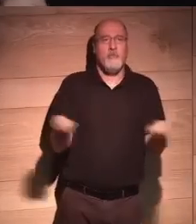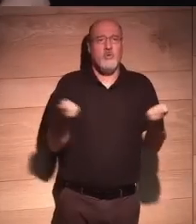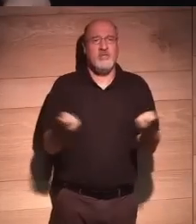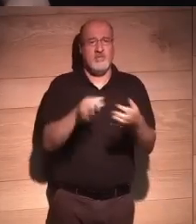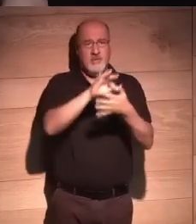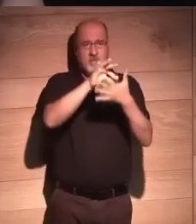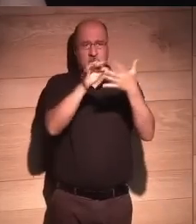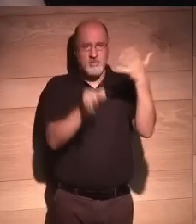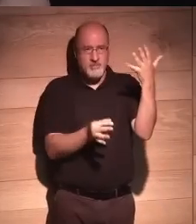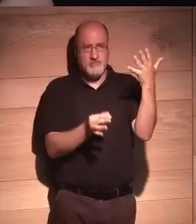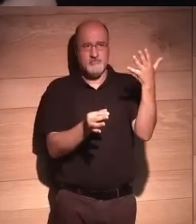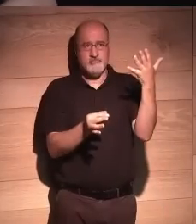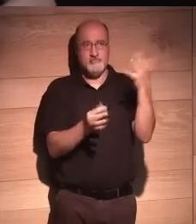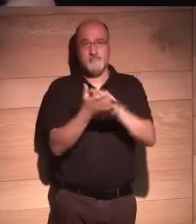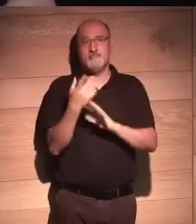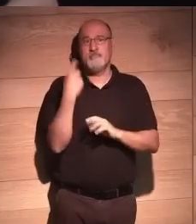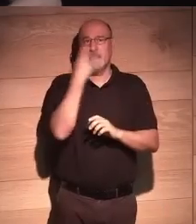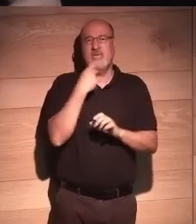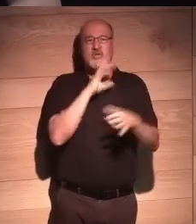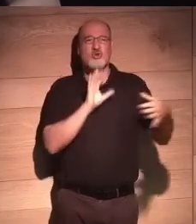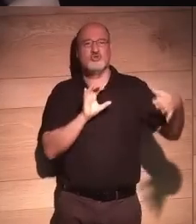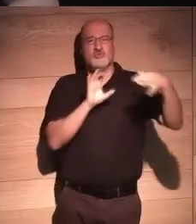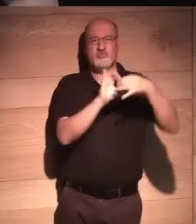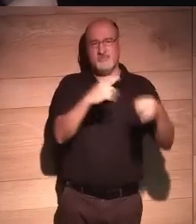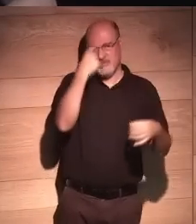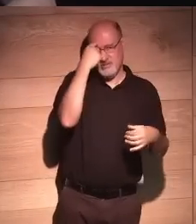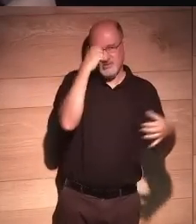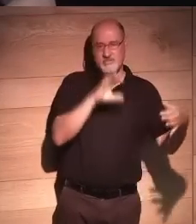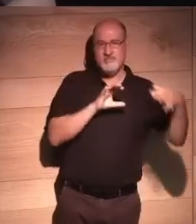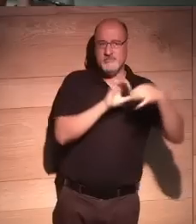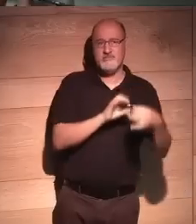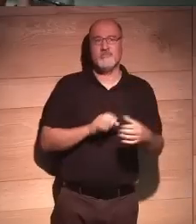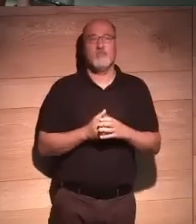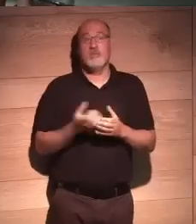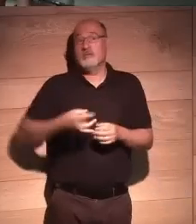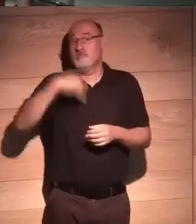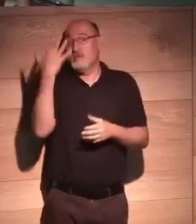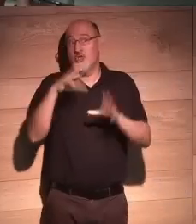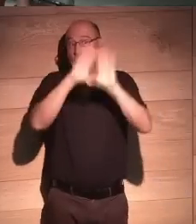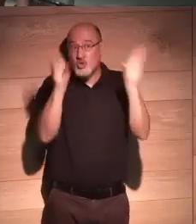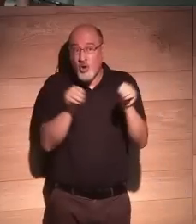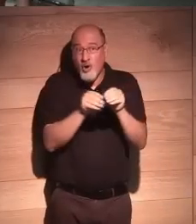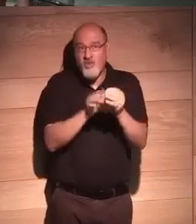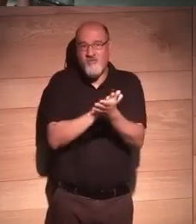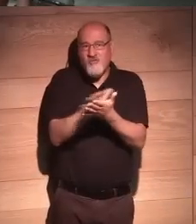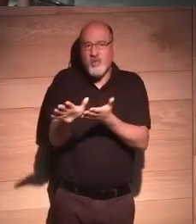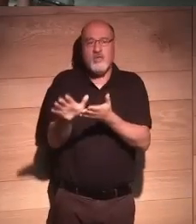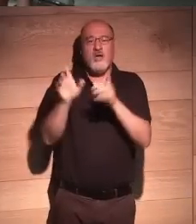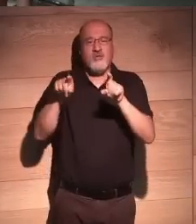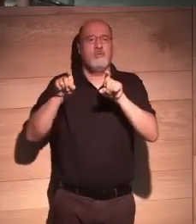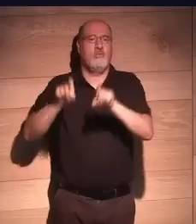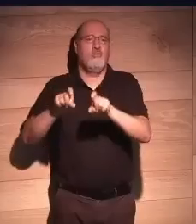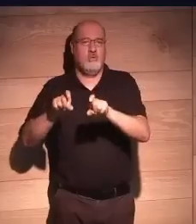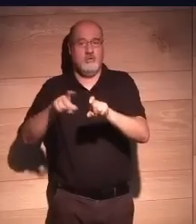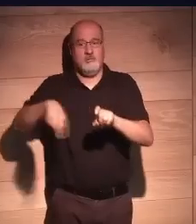es la mitomanía, es yo qué sé. Es decir, hay tantas cosas que te influyen